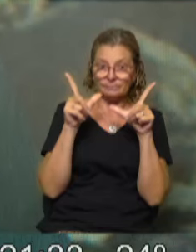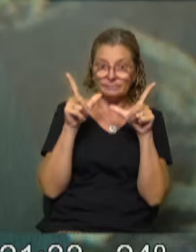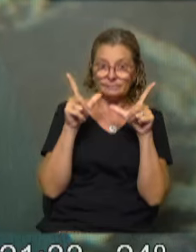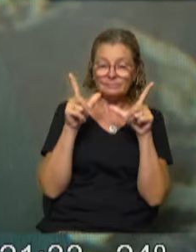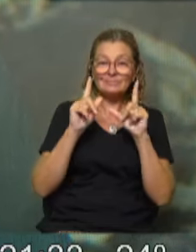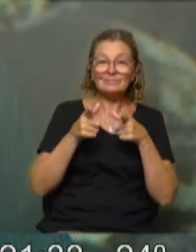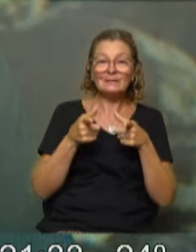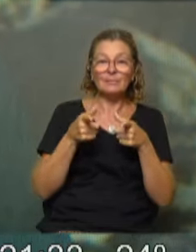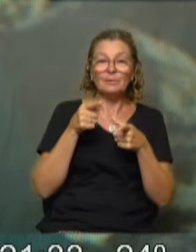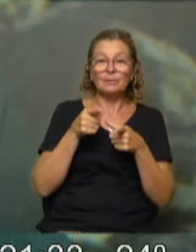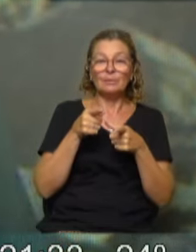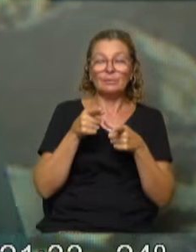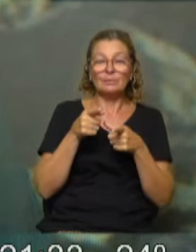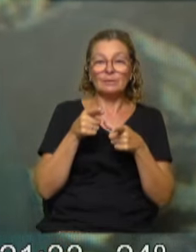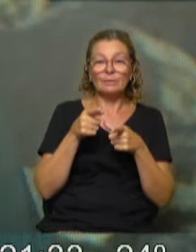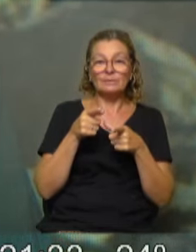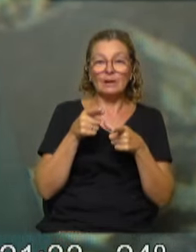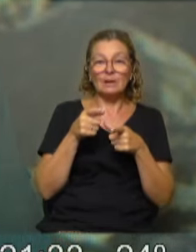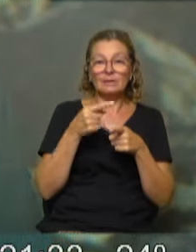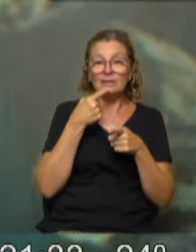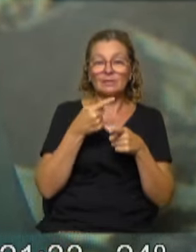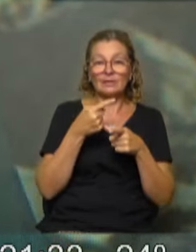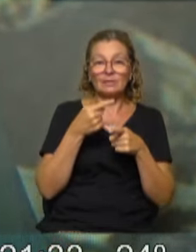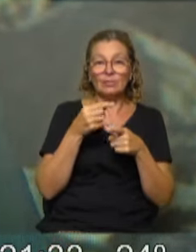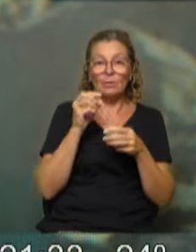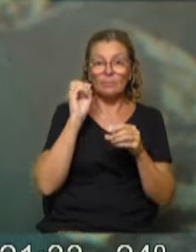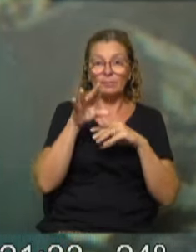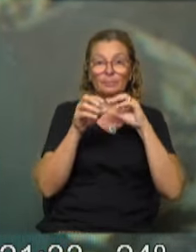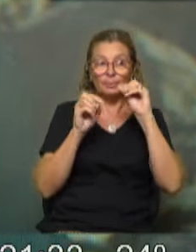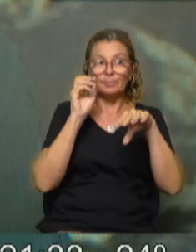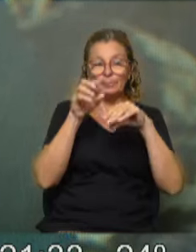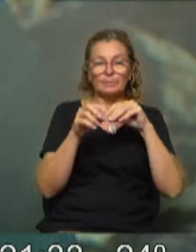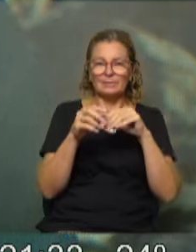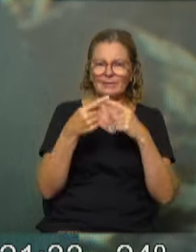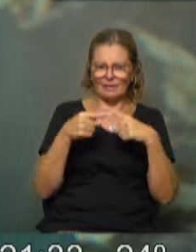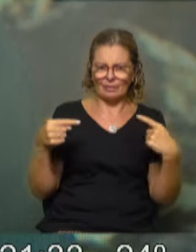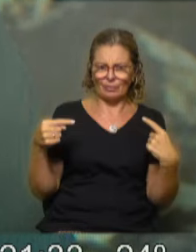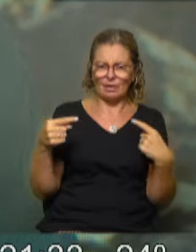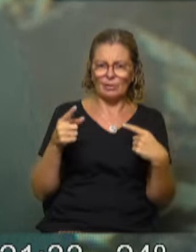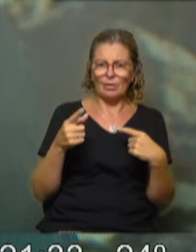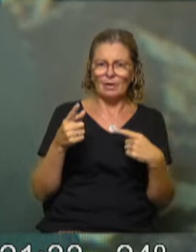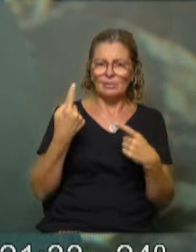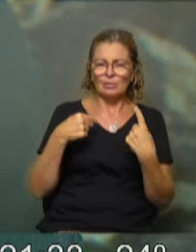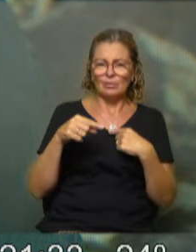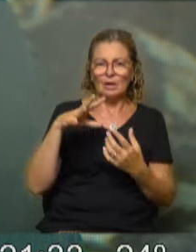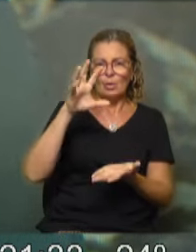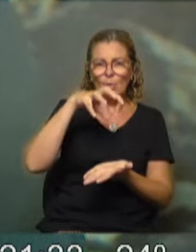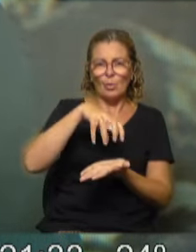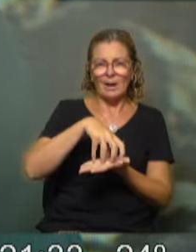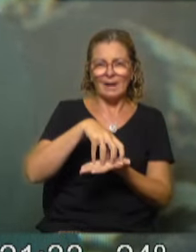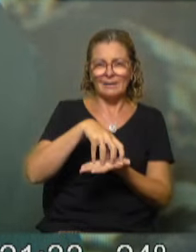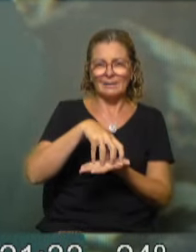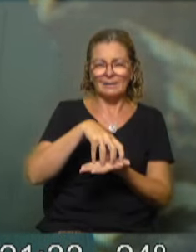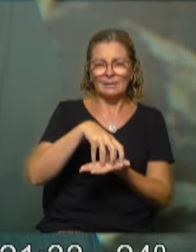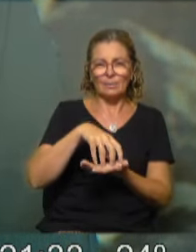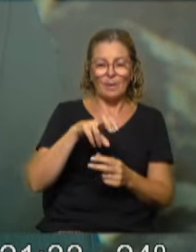a requerir que vos no te vamos a estar tirando con cosas todo el tiempo. Entonces, el lugar que una,